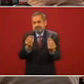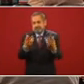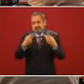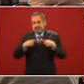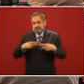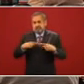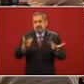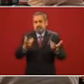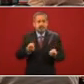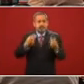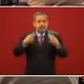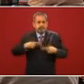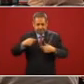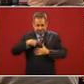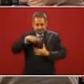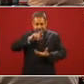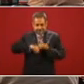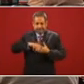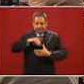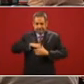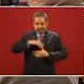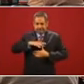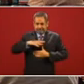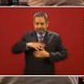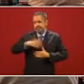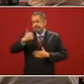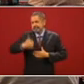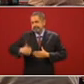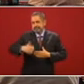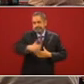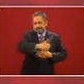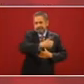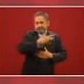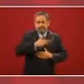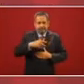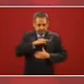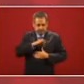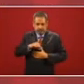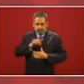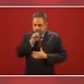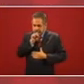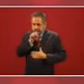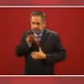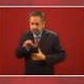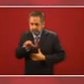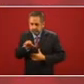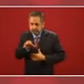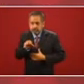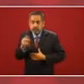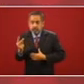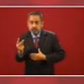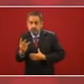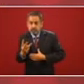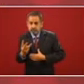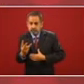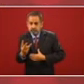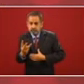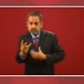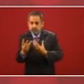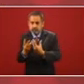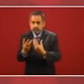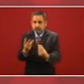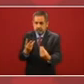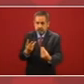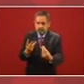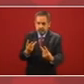personas contagiantes, porque cada persona es capaz de infectar a 2 o 3 más.